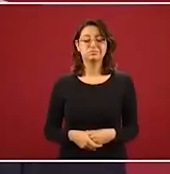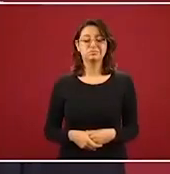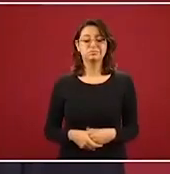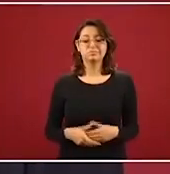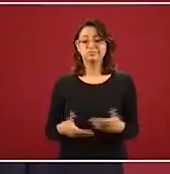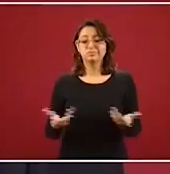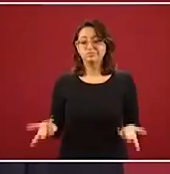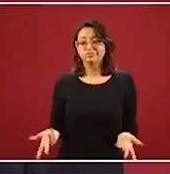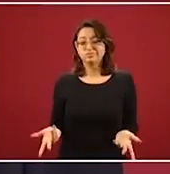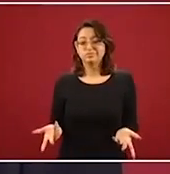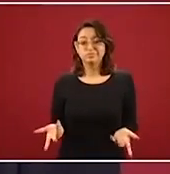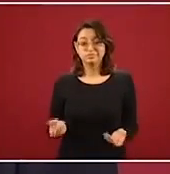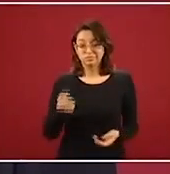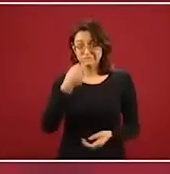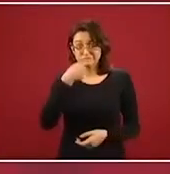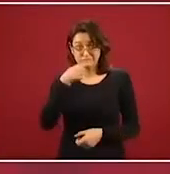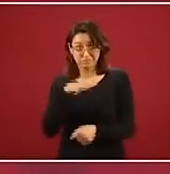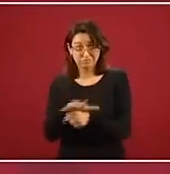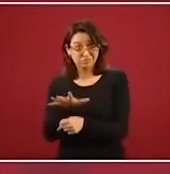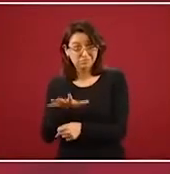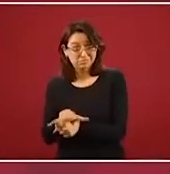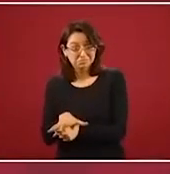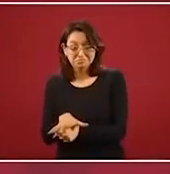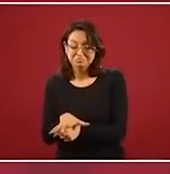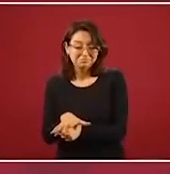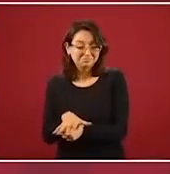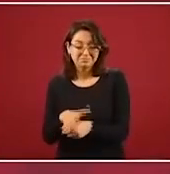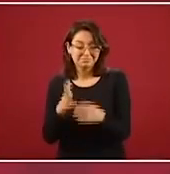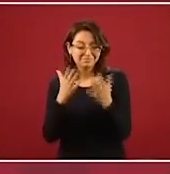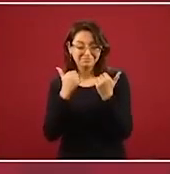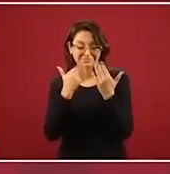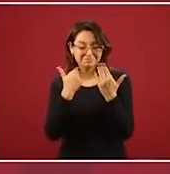no se garantizaban los medicamentos.